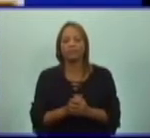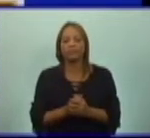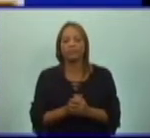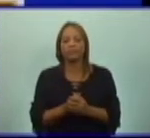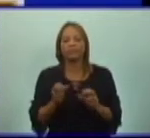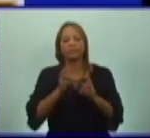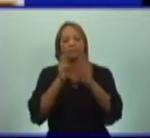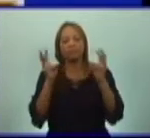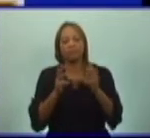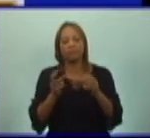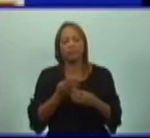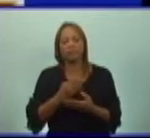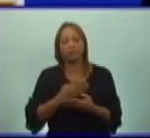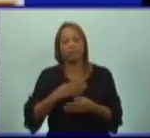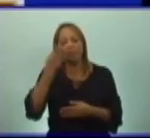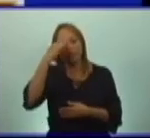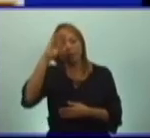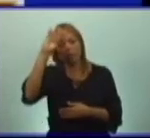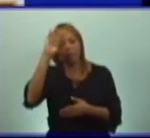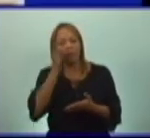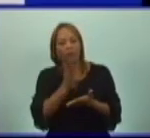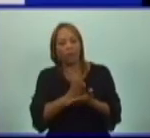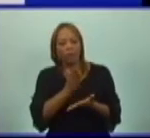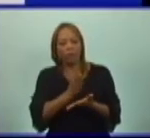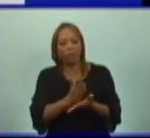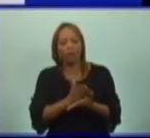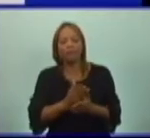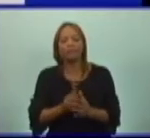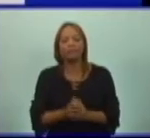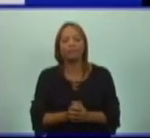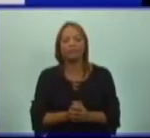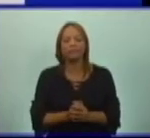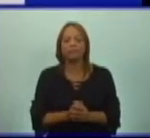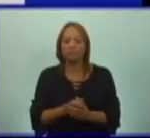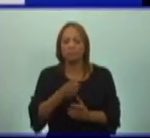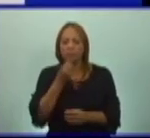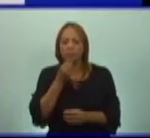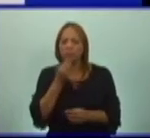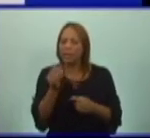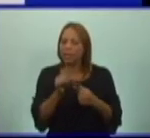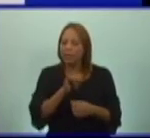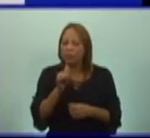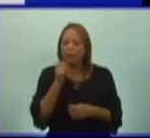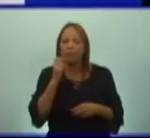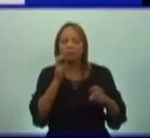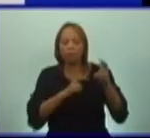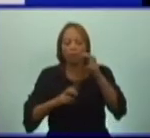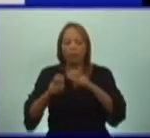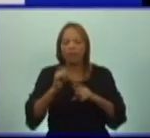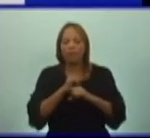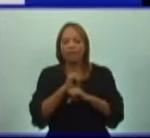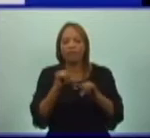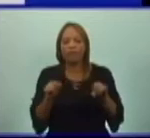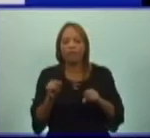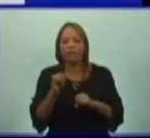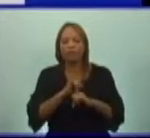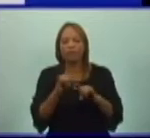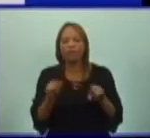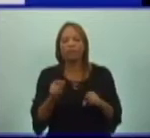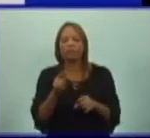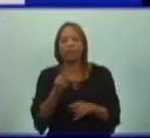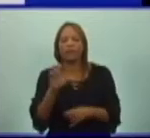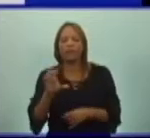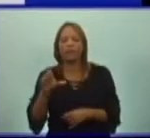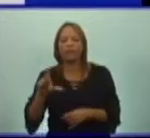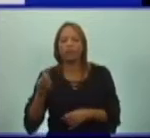el portal CubaEduca, y pueden también buscar información en LECURREC.